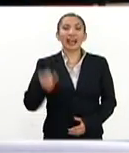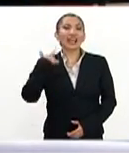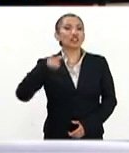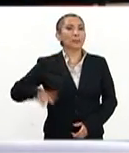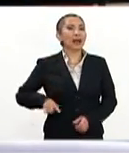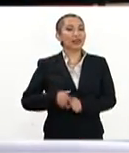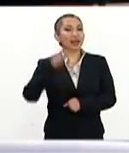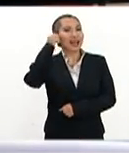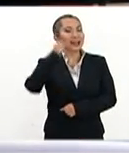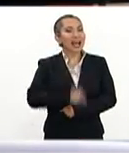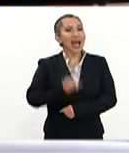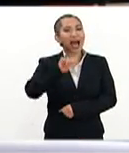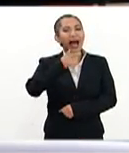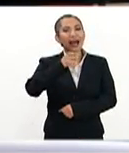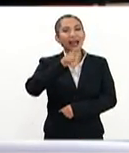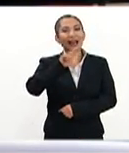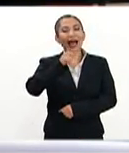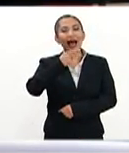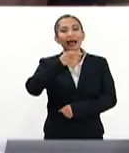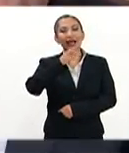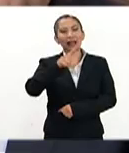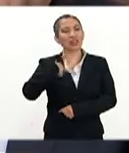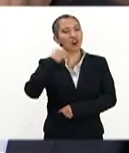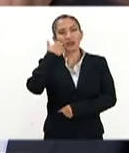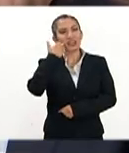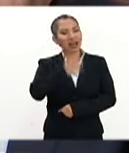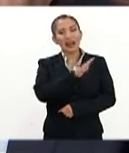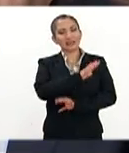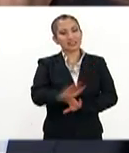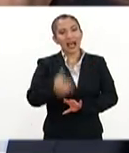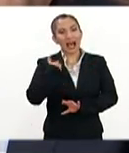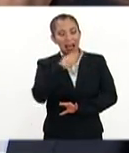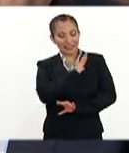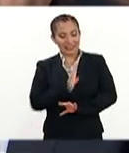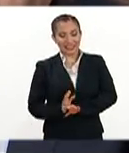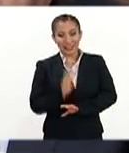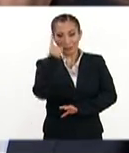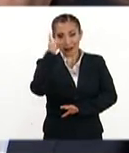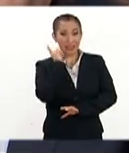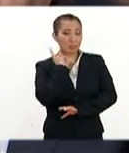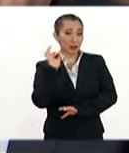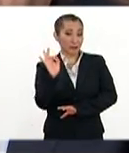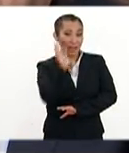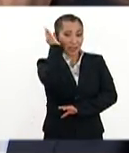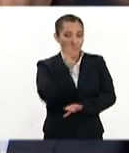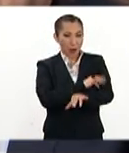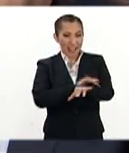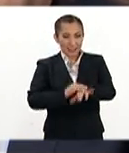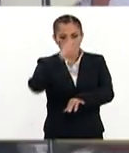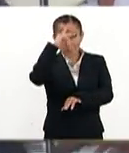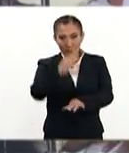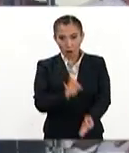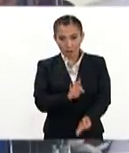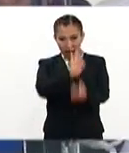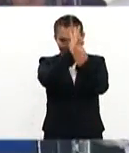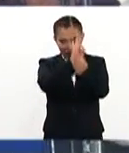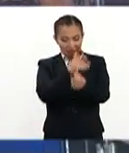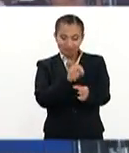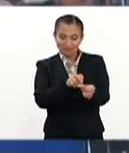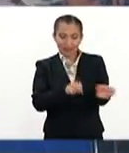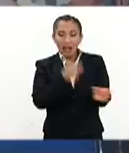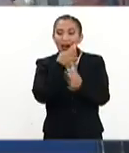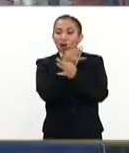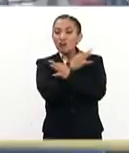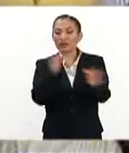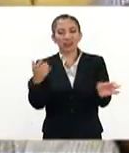El exgobernador de Guerrero, Ángel Aguirre, desistió en su intención de convertirse en candidato a diputado federal por la coalición México al Frente.